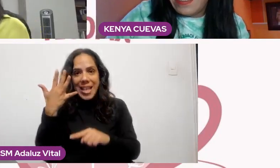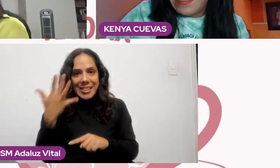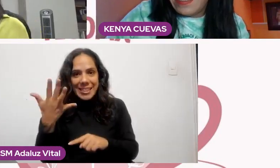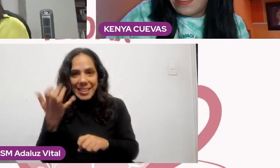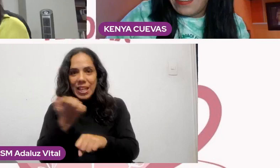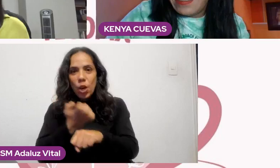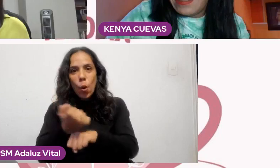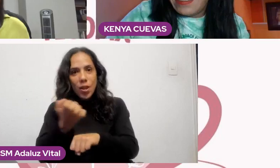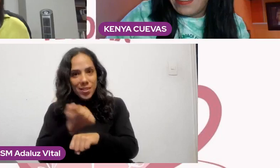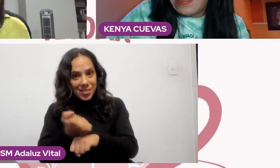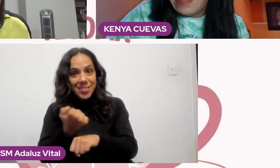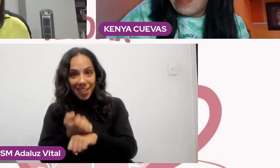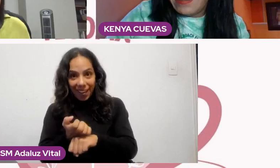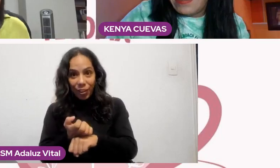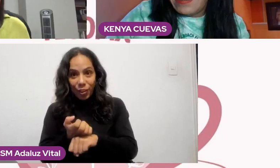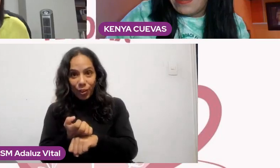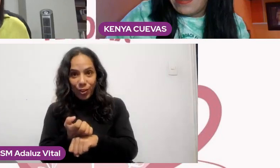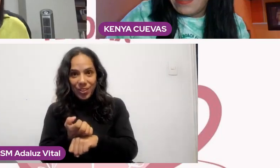proyectando, si me permites,